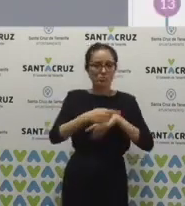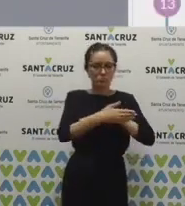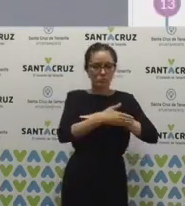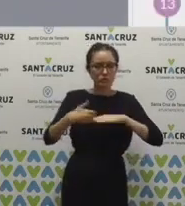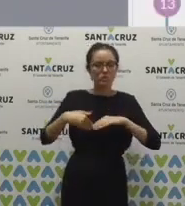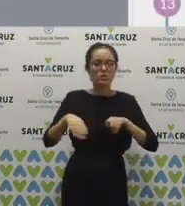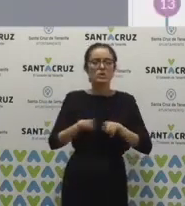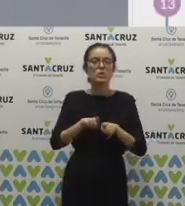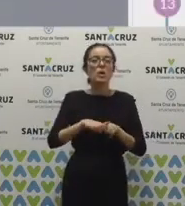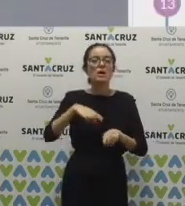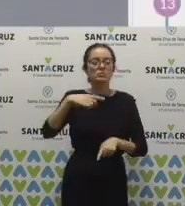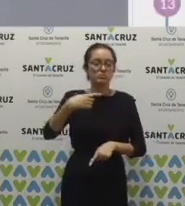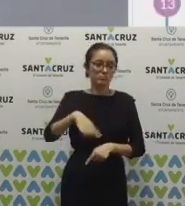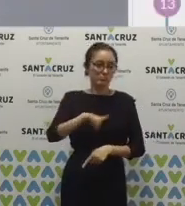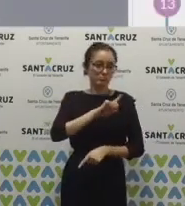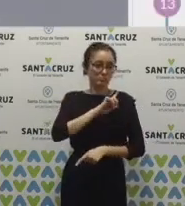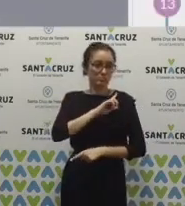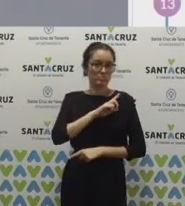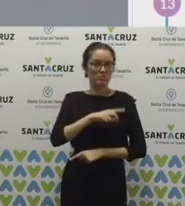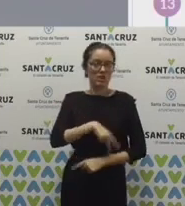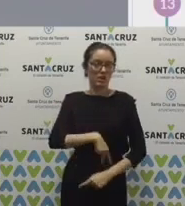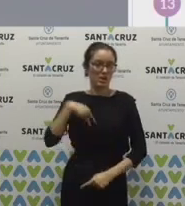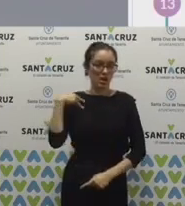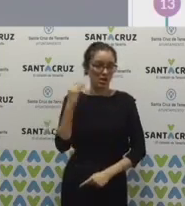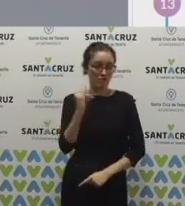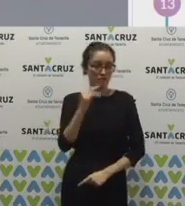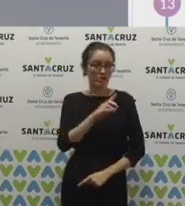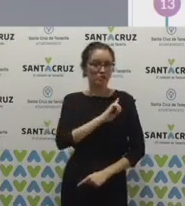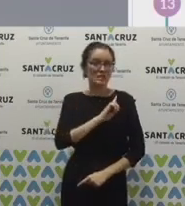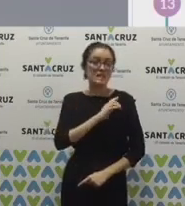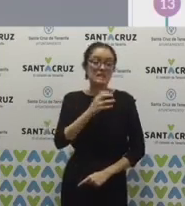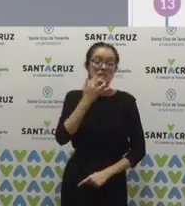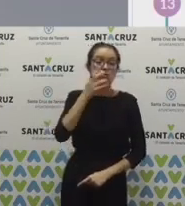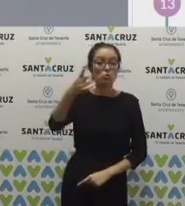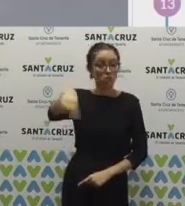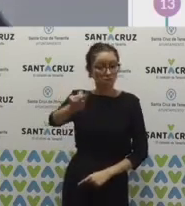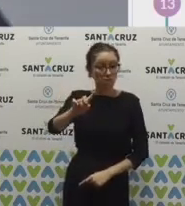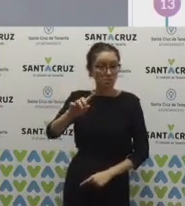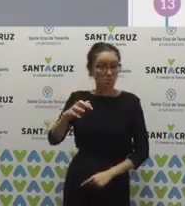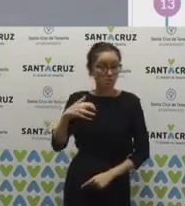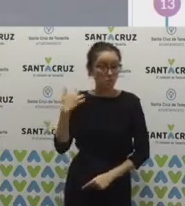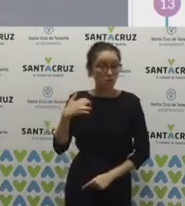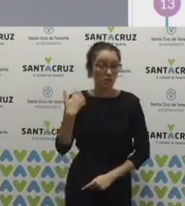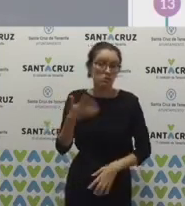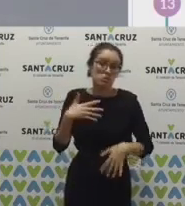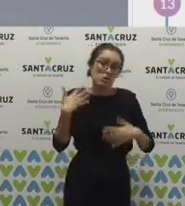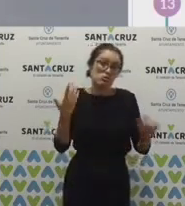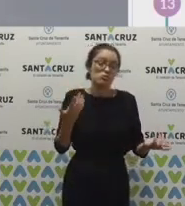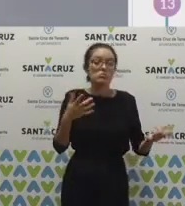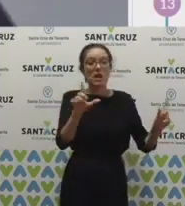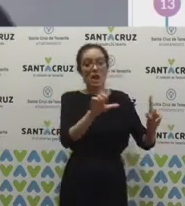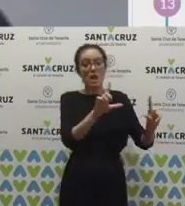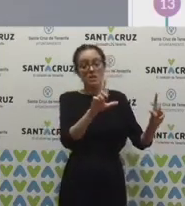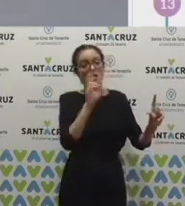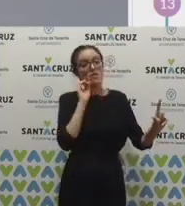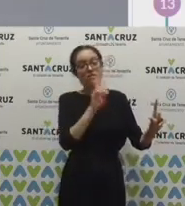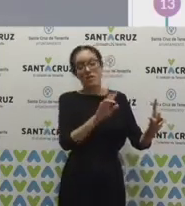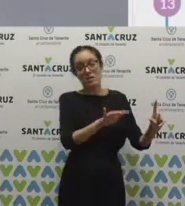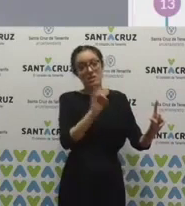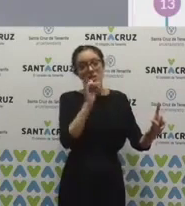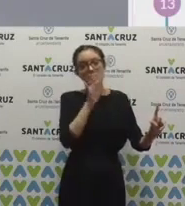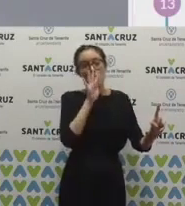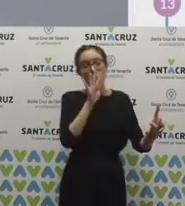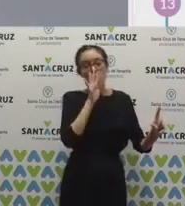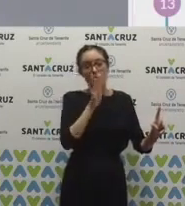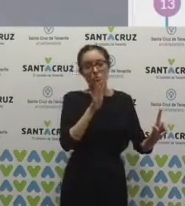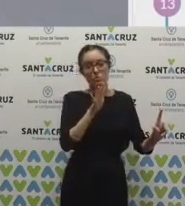militar de canarias hombre si a usted les molestan los militares lo que tiene que haber hecho es no ver la tele los últimos 70 días porque es lo único que nos ha ofrecido